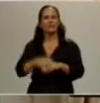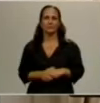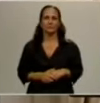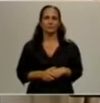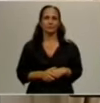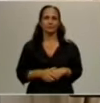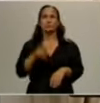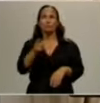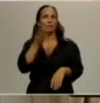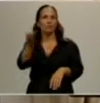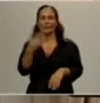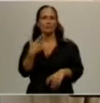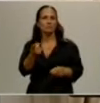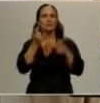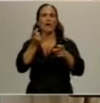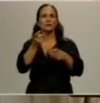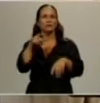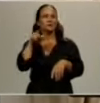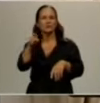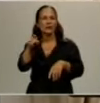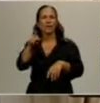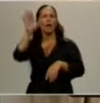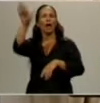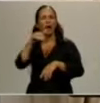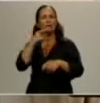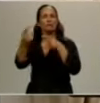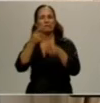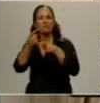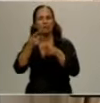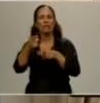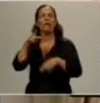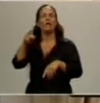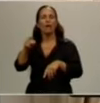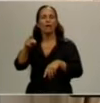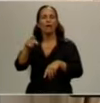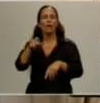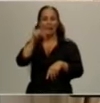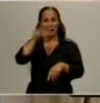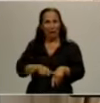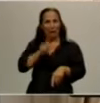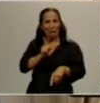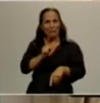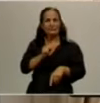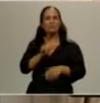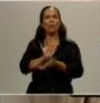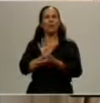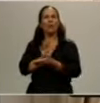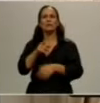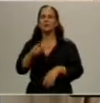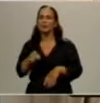que necesitaba tomar la declaración a los acusados iraníes, impulsa la declaración